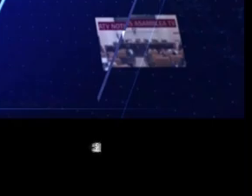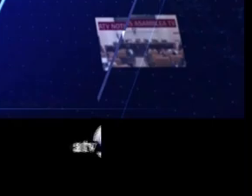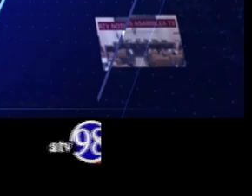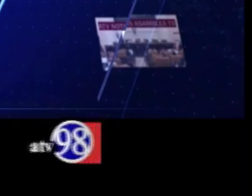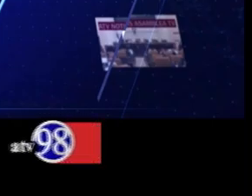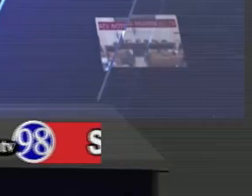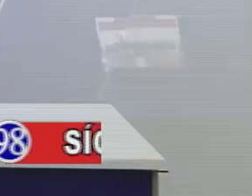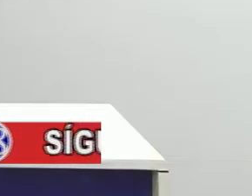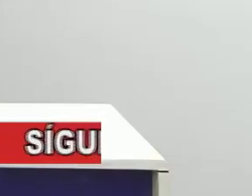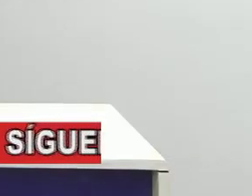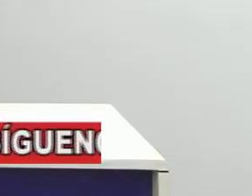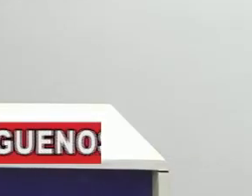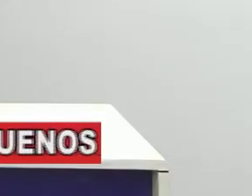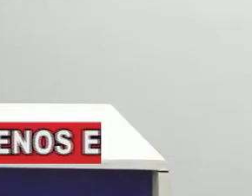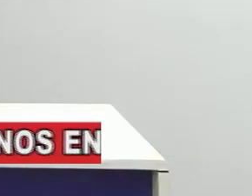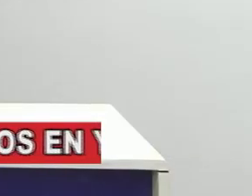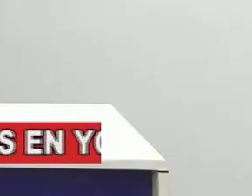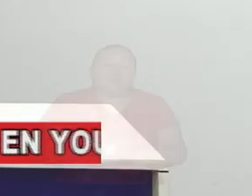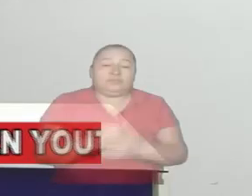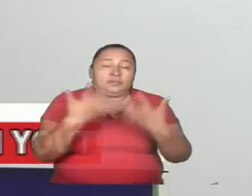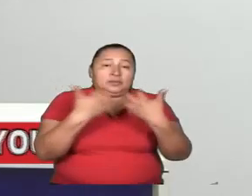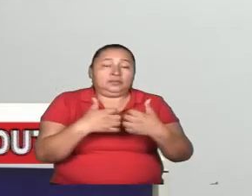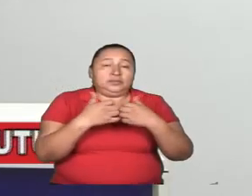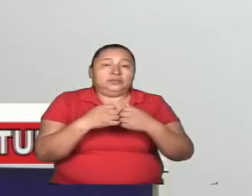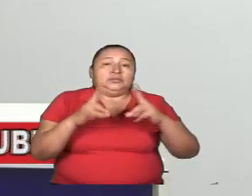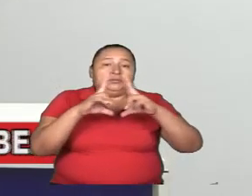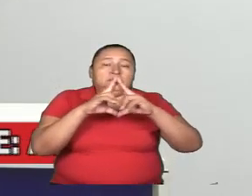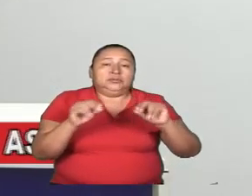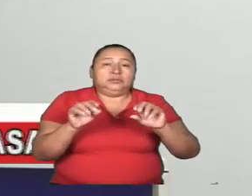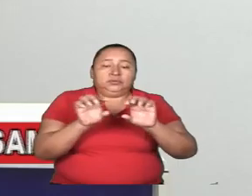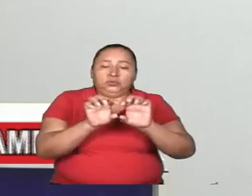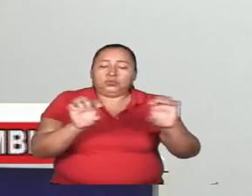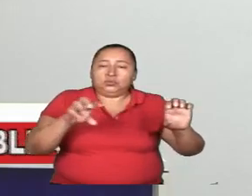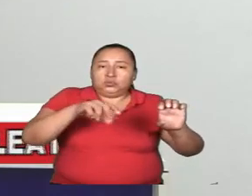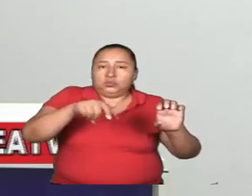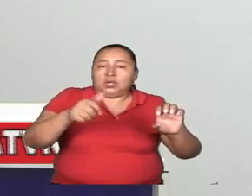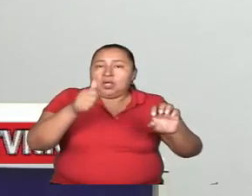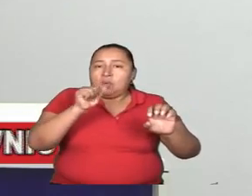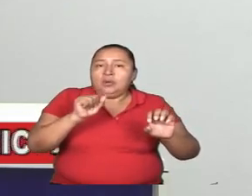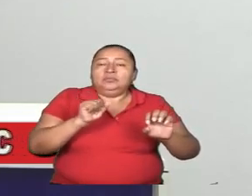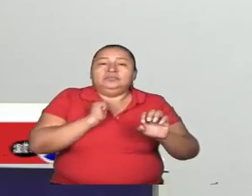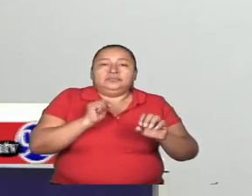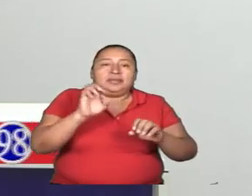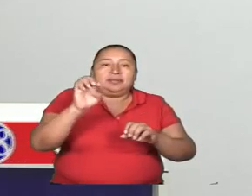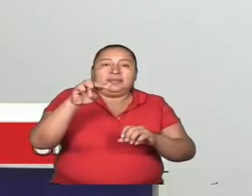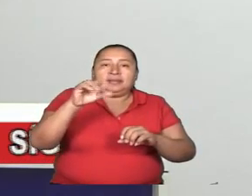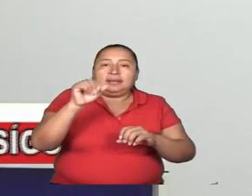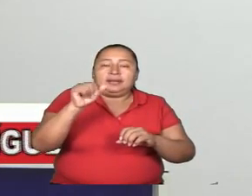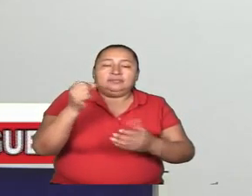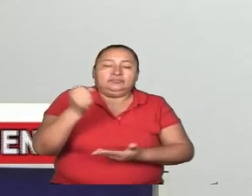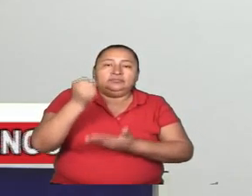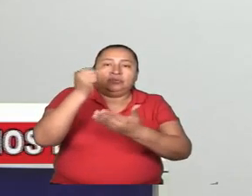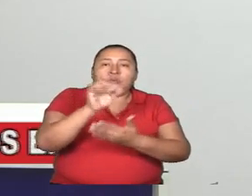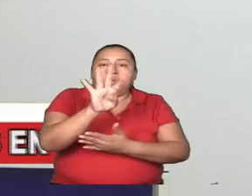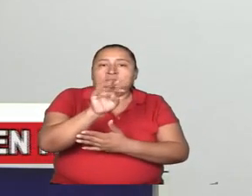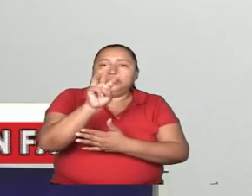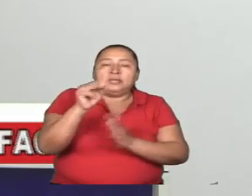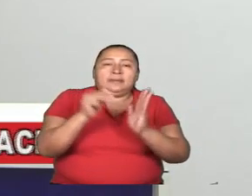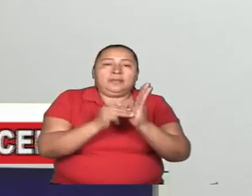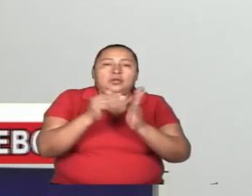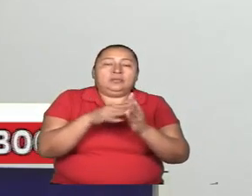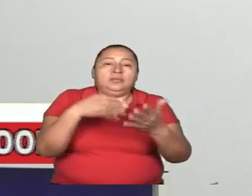La empresa nicaragüense de acueductos y alcantarillados, Senacal, invierte 43 millones de córdobas